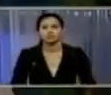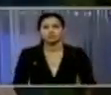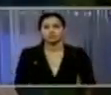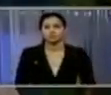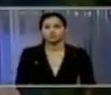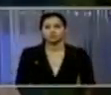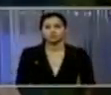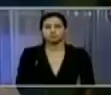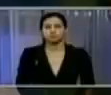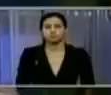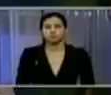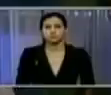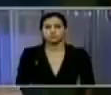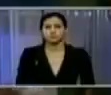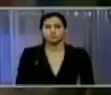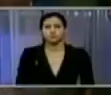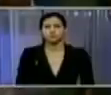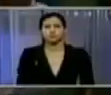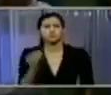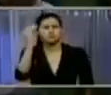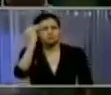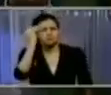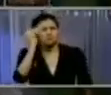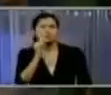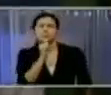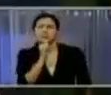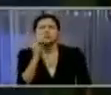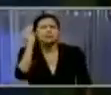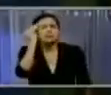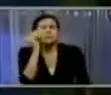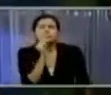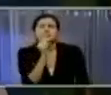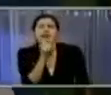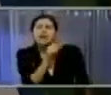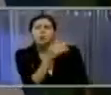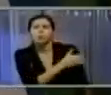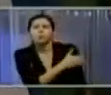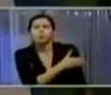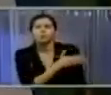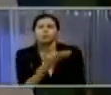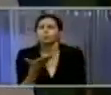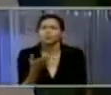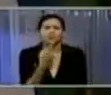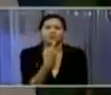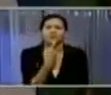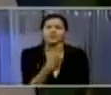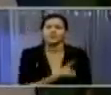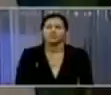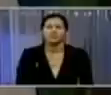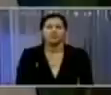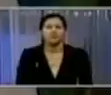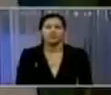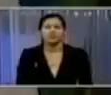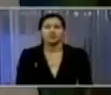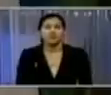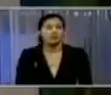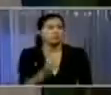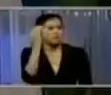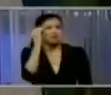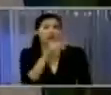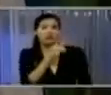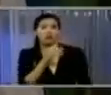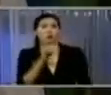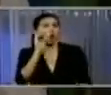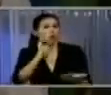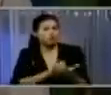¿Quién puede pensar de la derecha, y lo hay quien lo piense, que ellos... incendiando el país otra